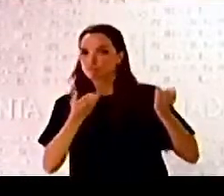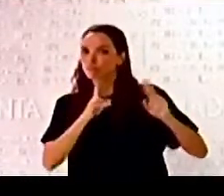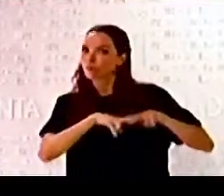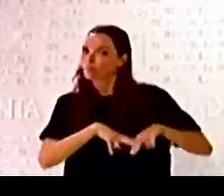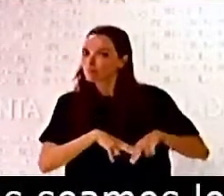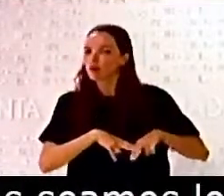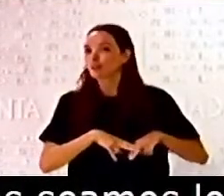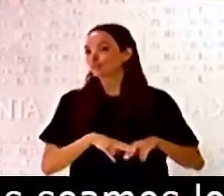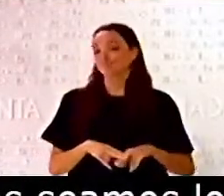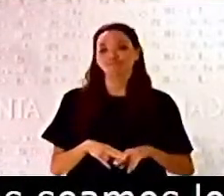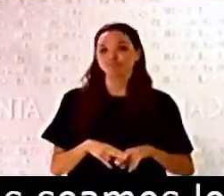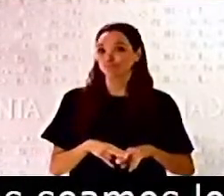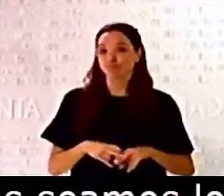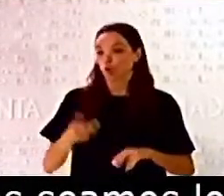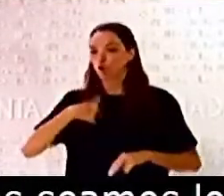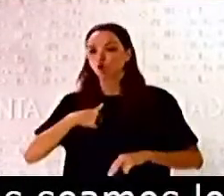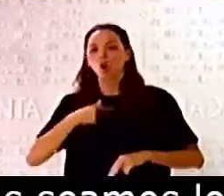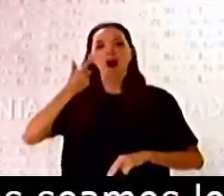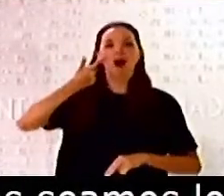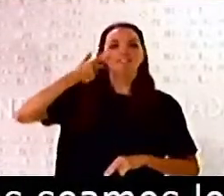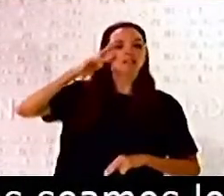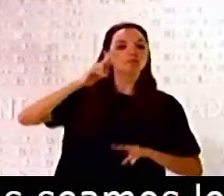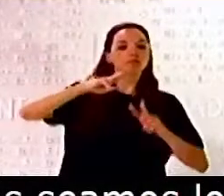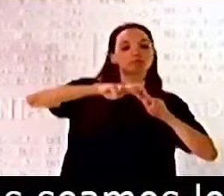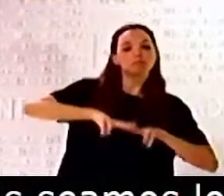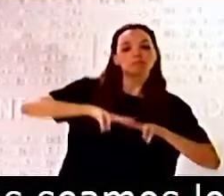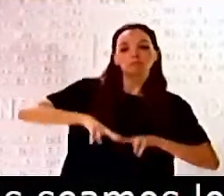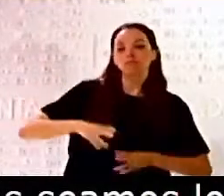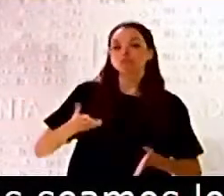los que tengamos que ponderar.